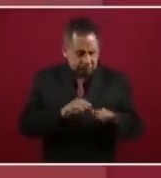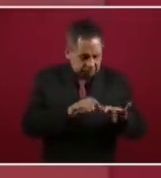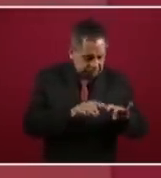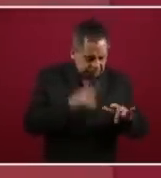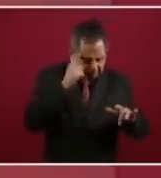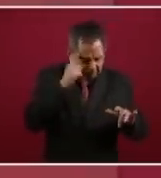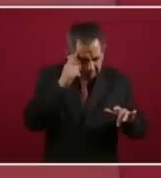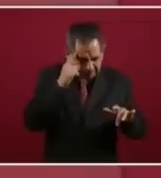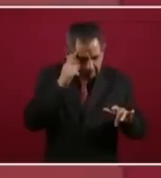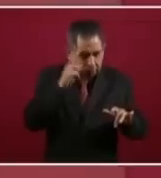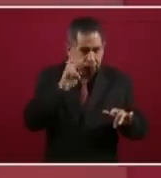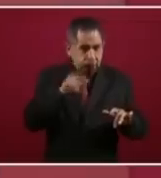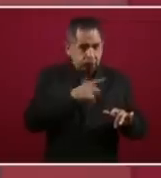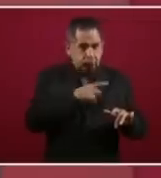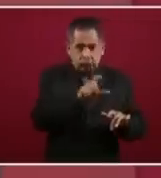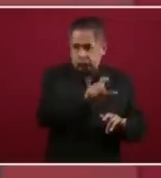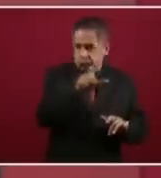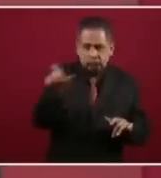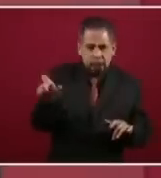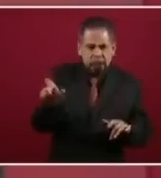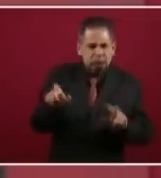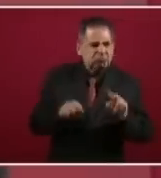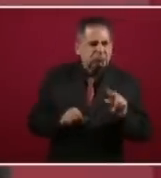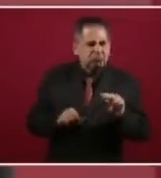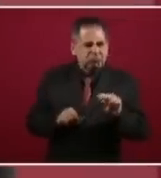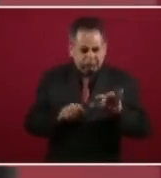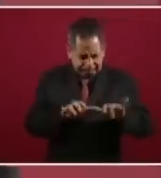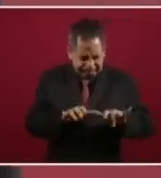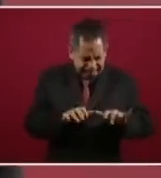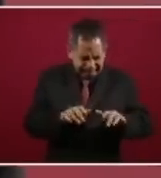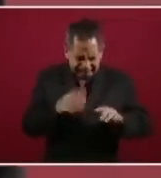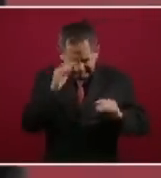robarle a la hacienda pública